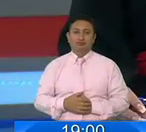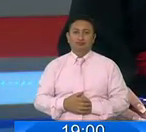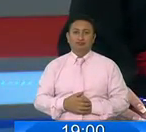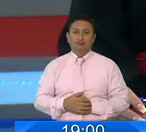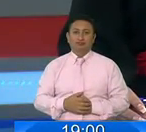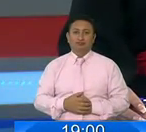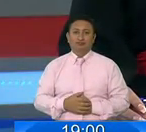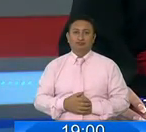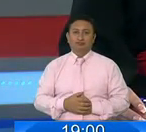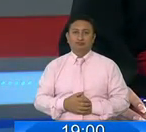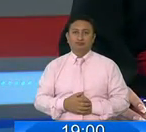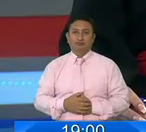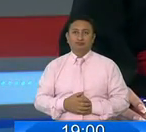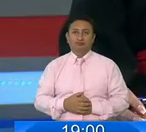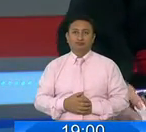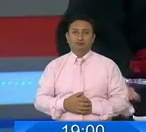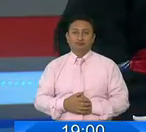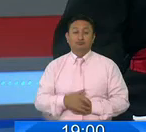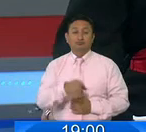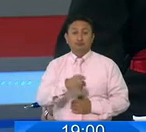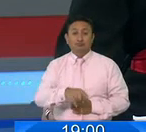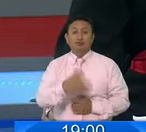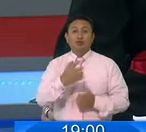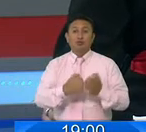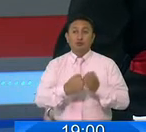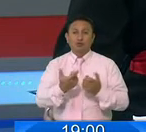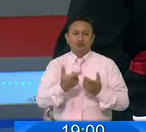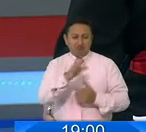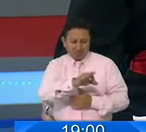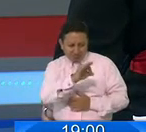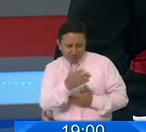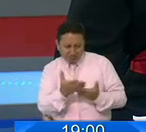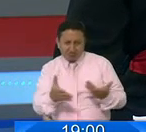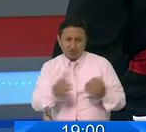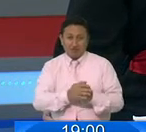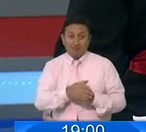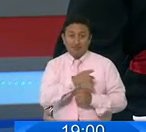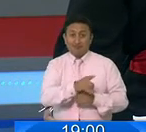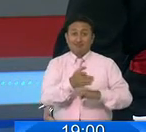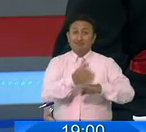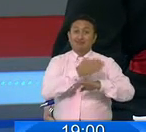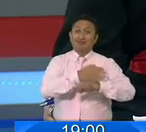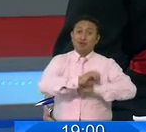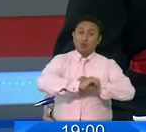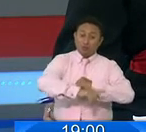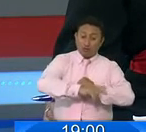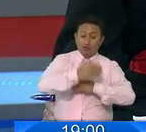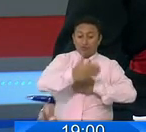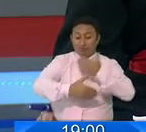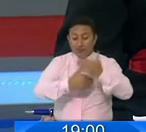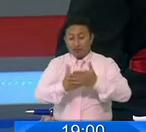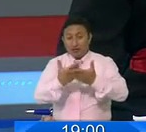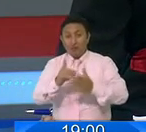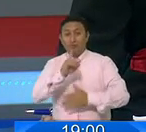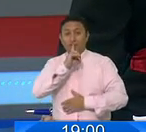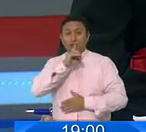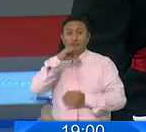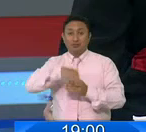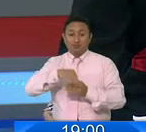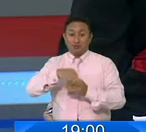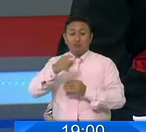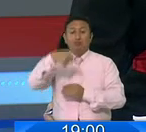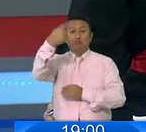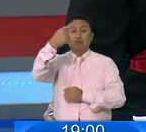detectar y sancionar supuestas irregularidades que se puedan registrar en la precampaña campaña y silencio electoral de las